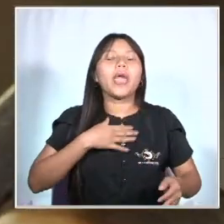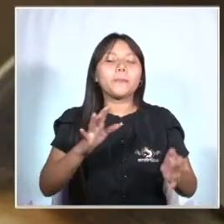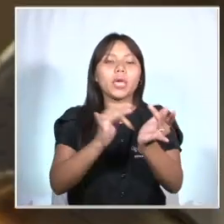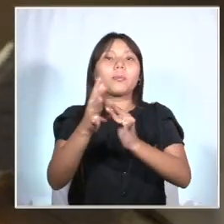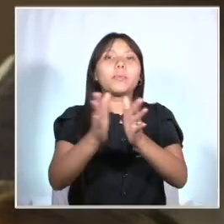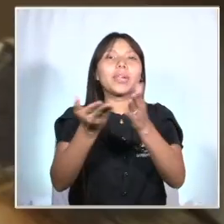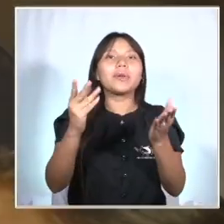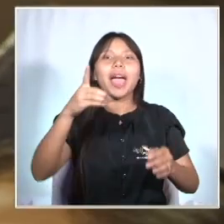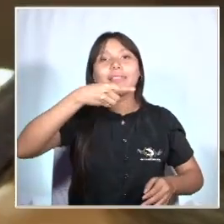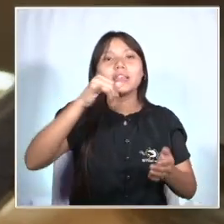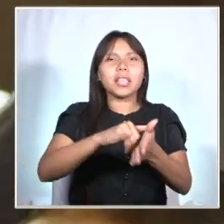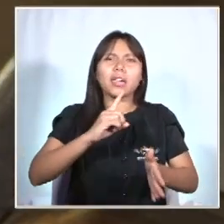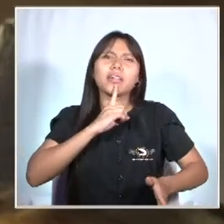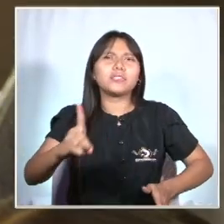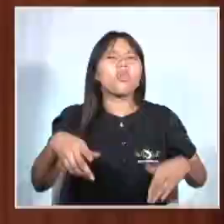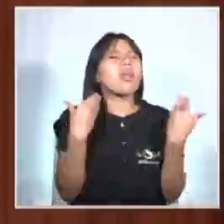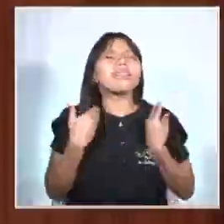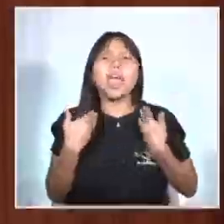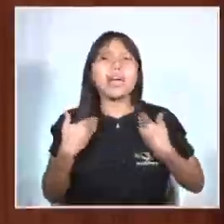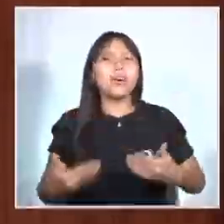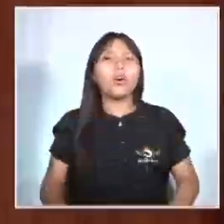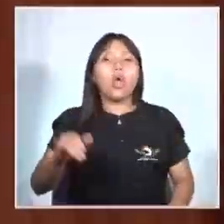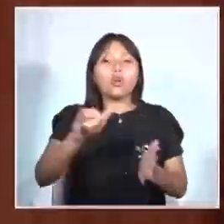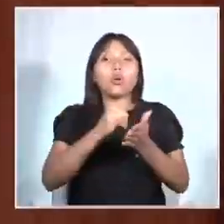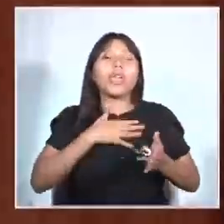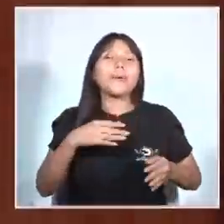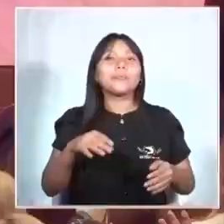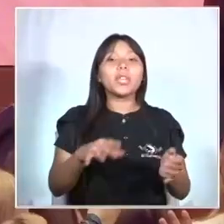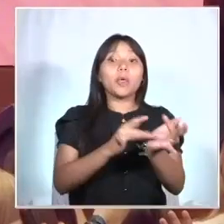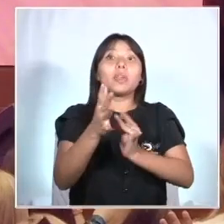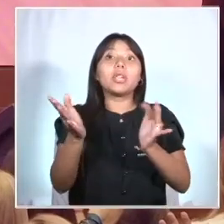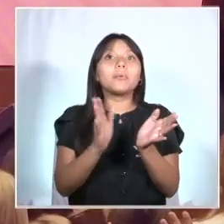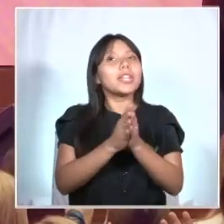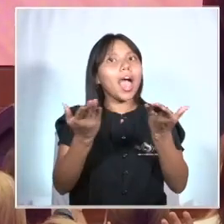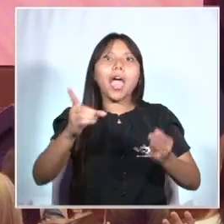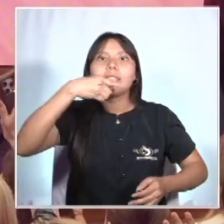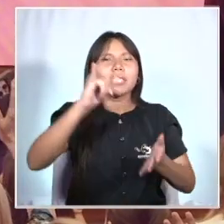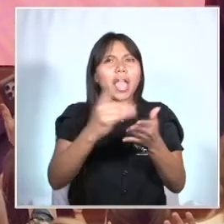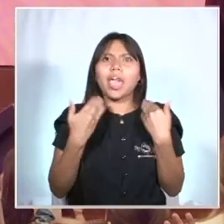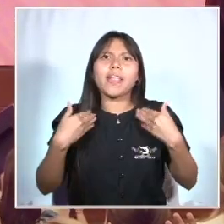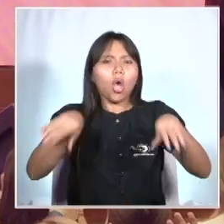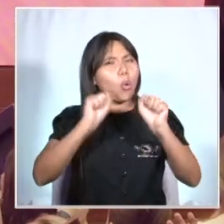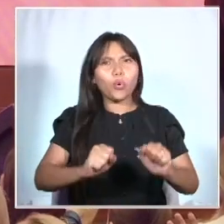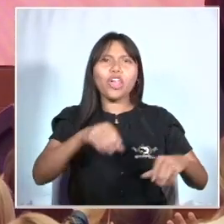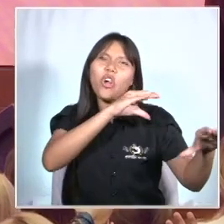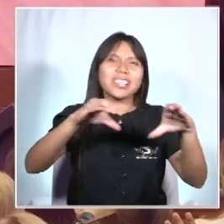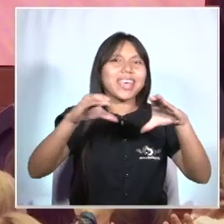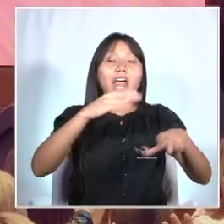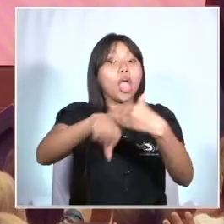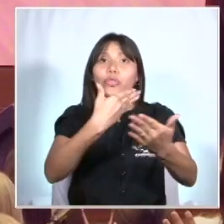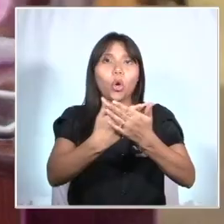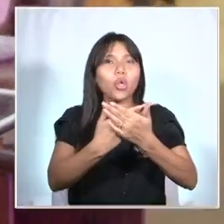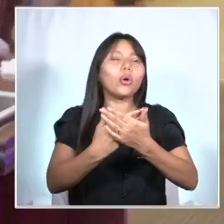que soy. Tengo lo que mi Biblia dice que tengo. Puedo hacer